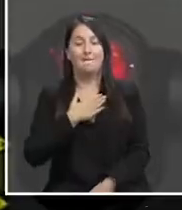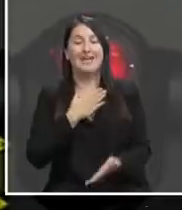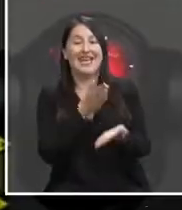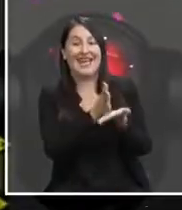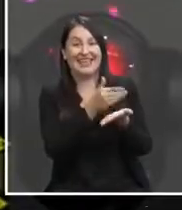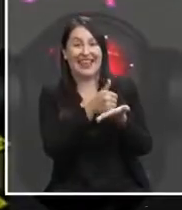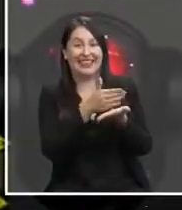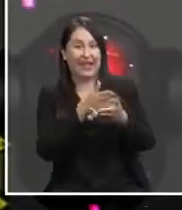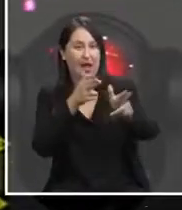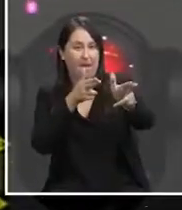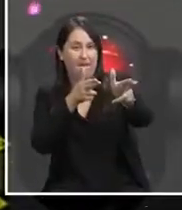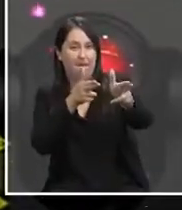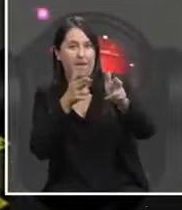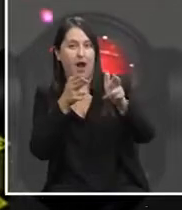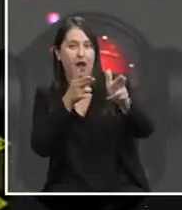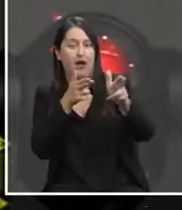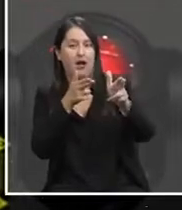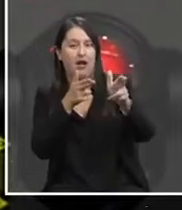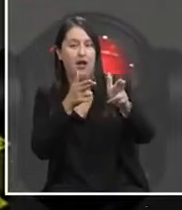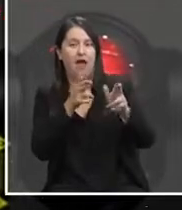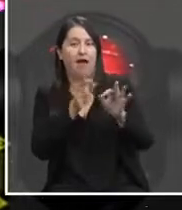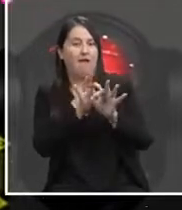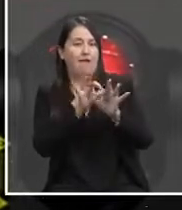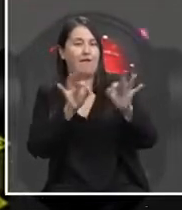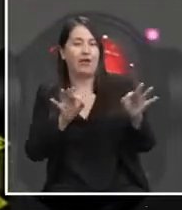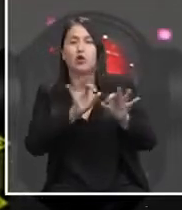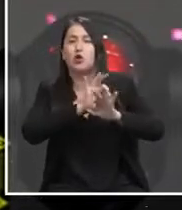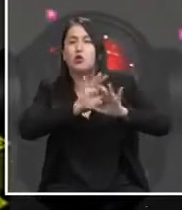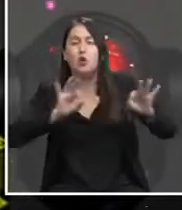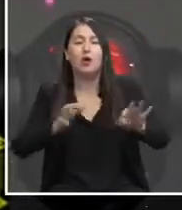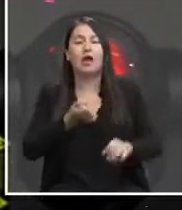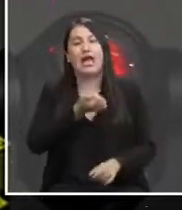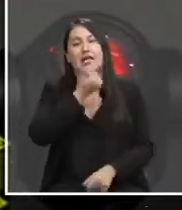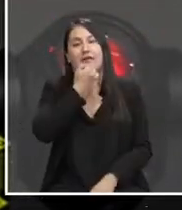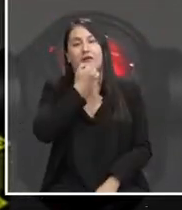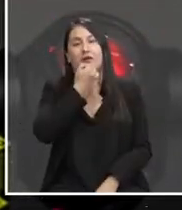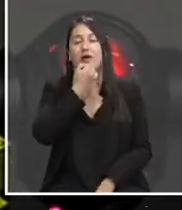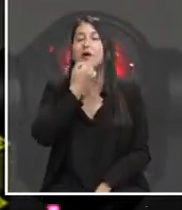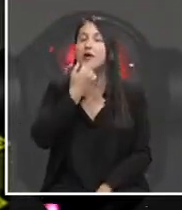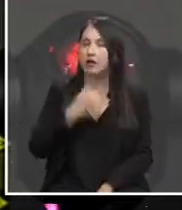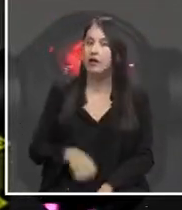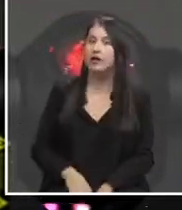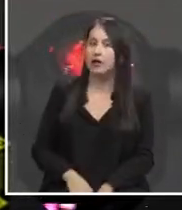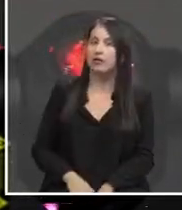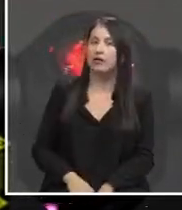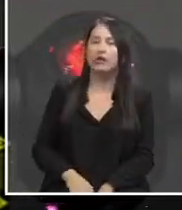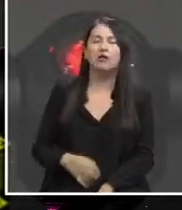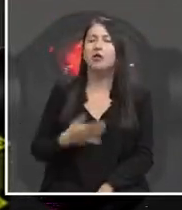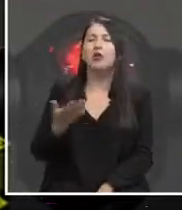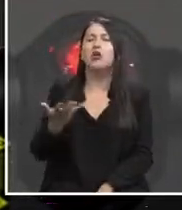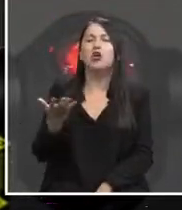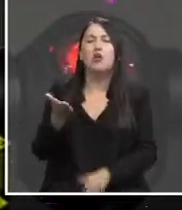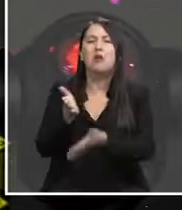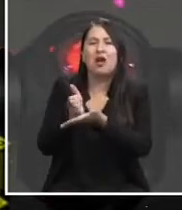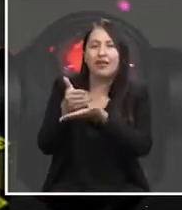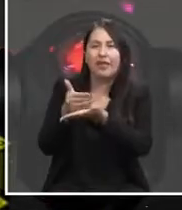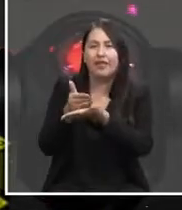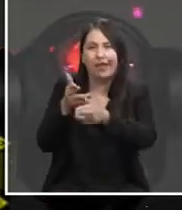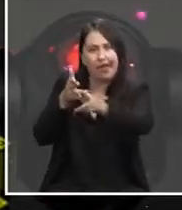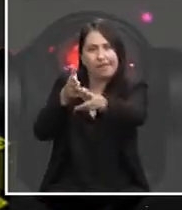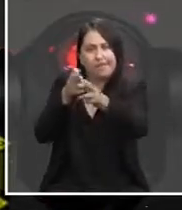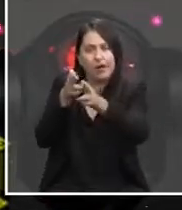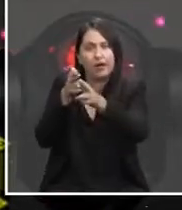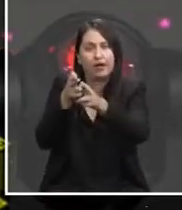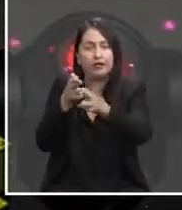de tiro es absolutamente impecable, no falla jamás. Sí, le dice, ¿y en qué consiste la estrategia de tiro? Bueno,